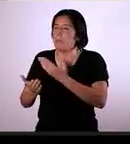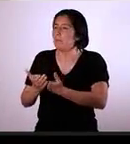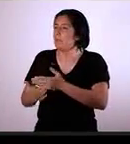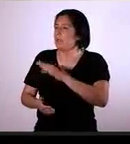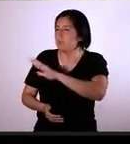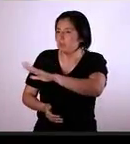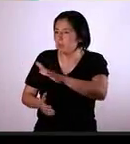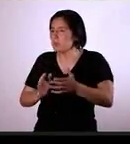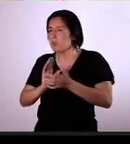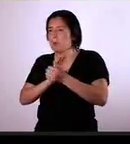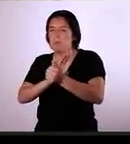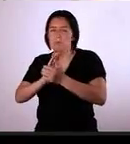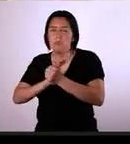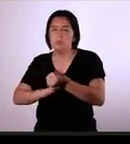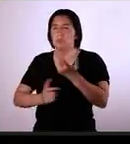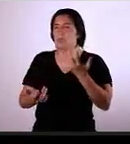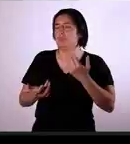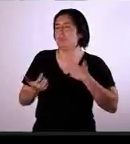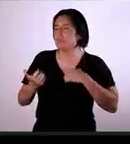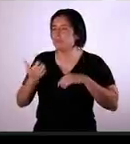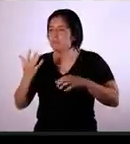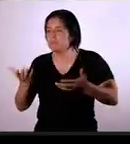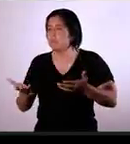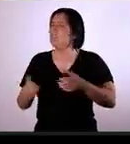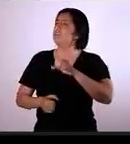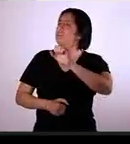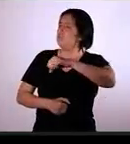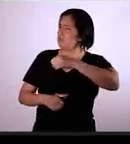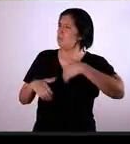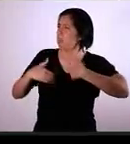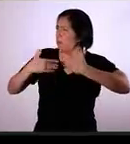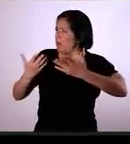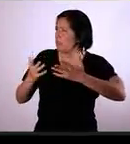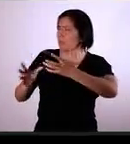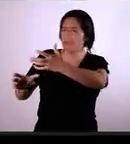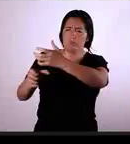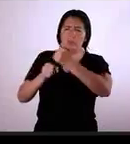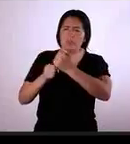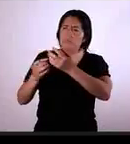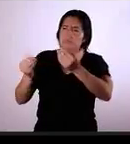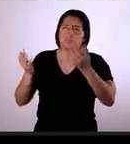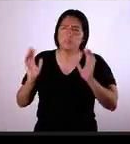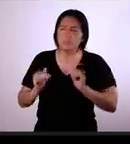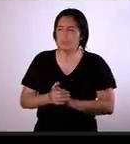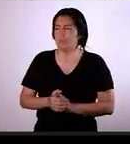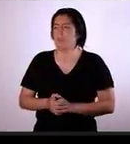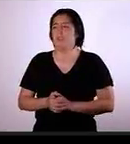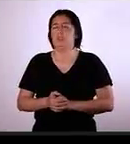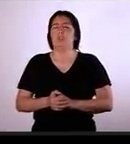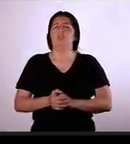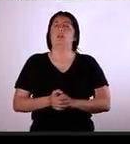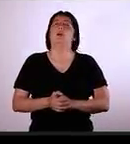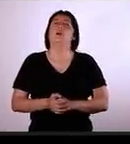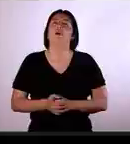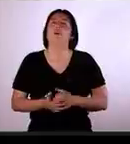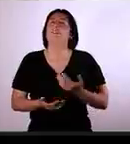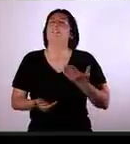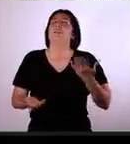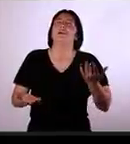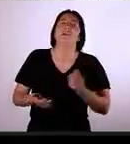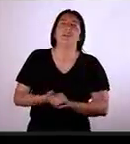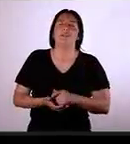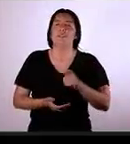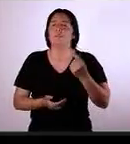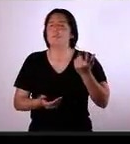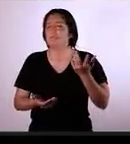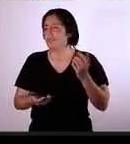sus dotes, con su talento, que sí pueden lograr muchas cosas. El tiempo de acuerdo y ya va